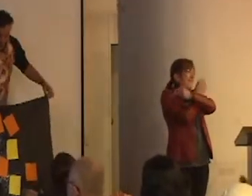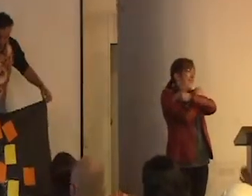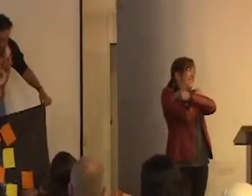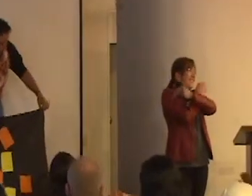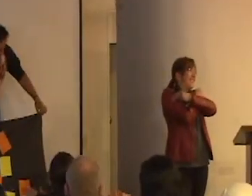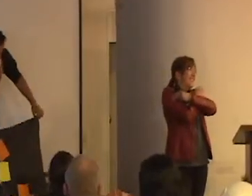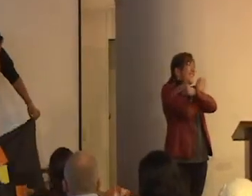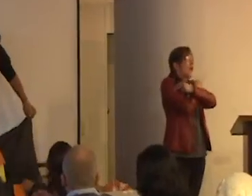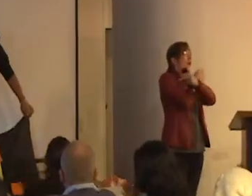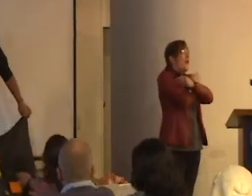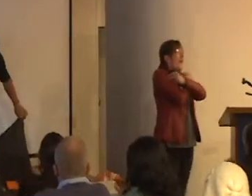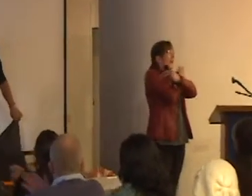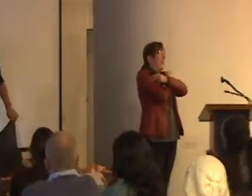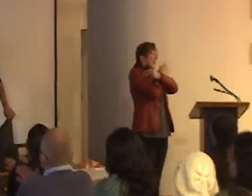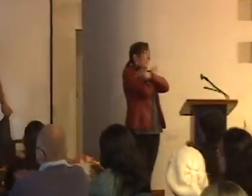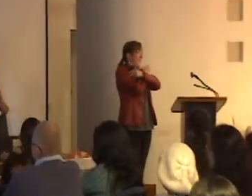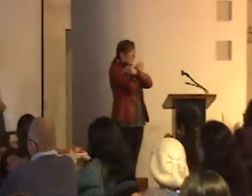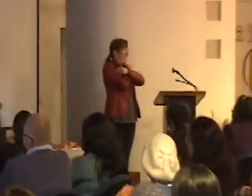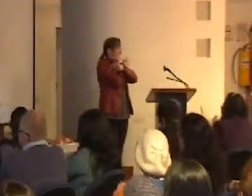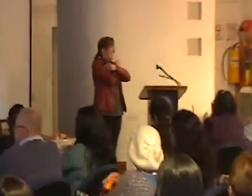de esta manera.